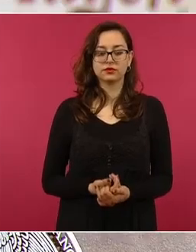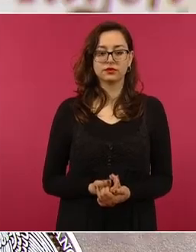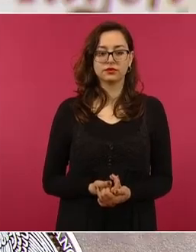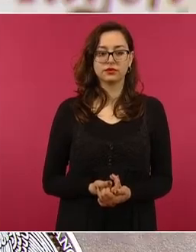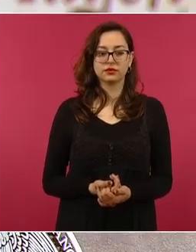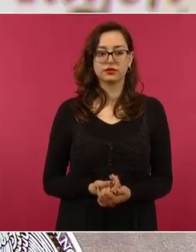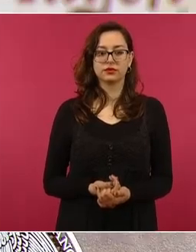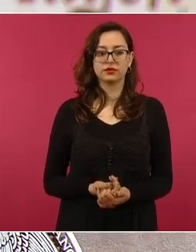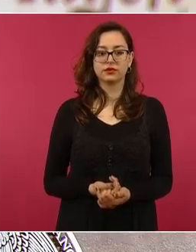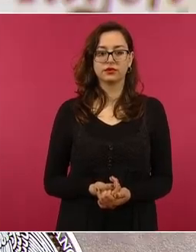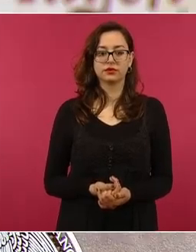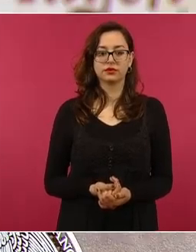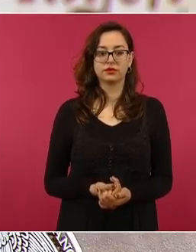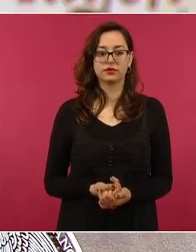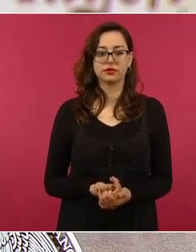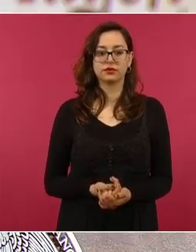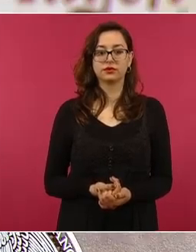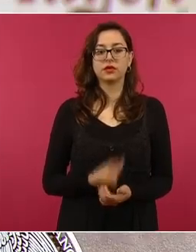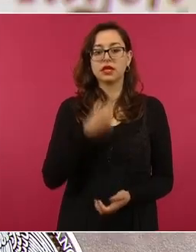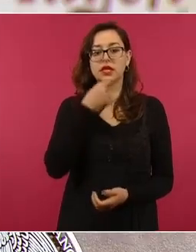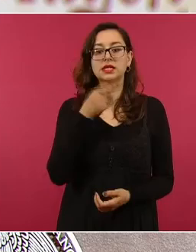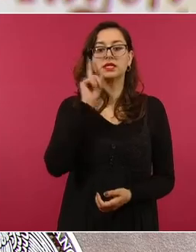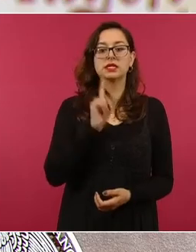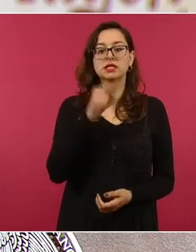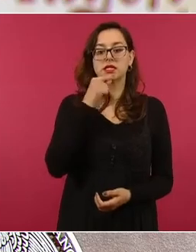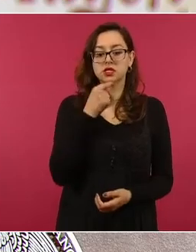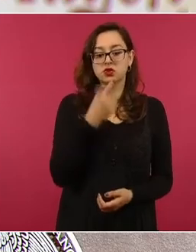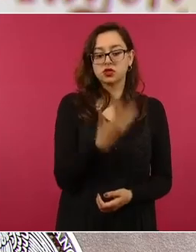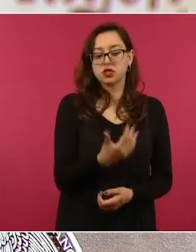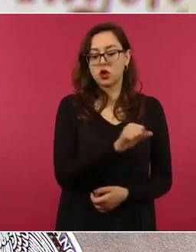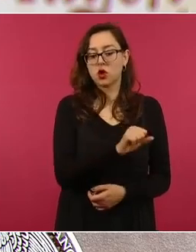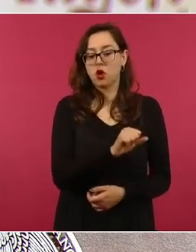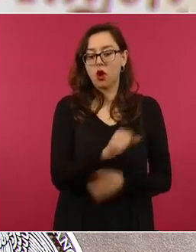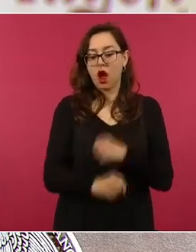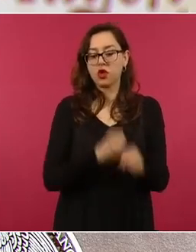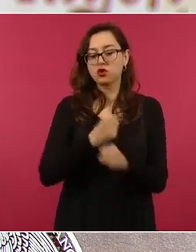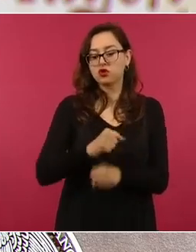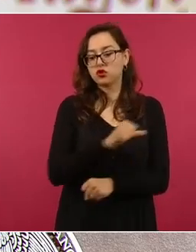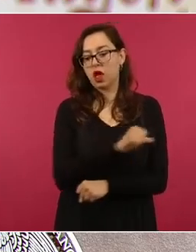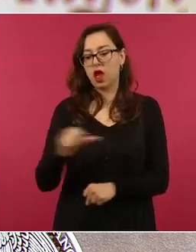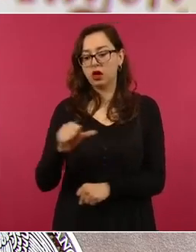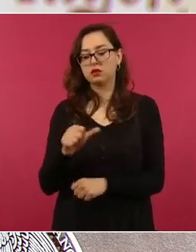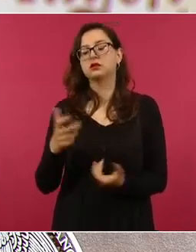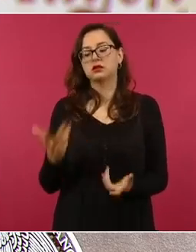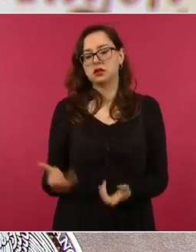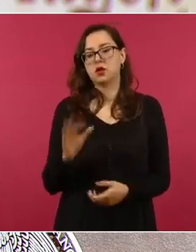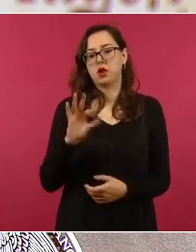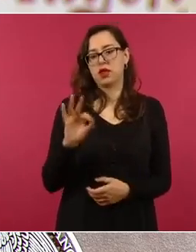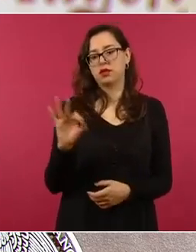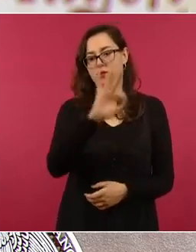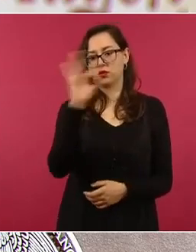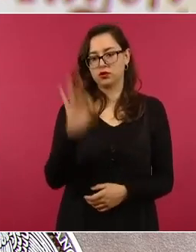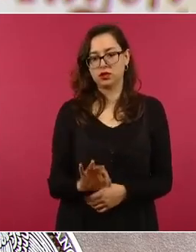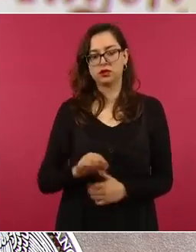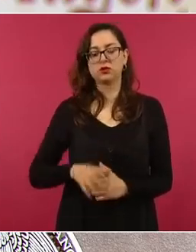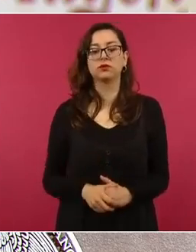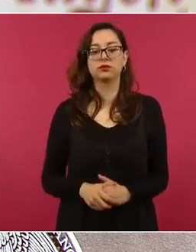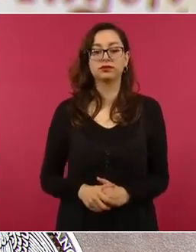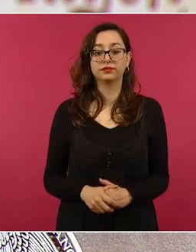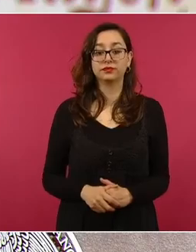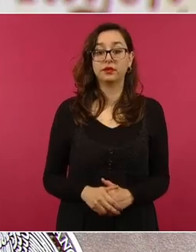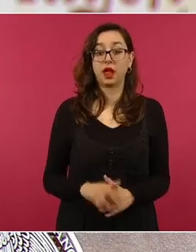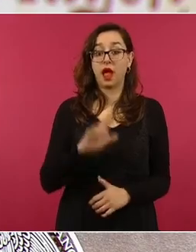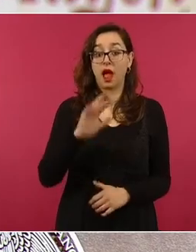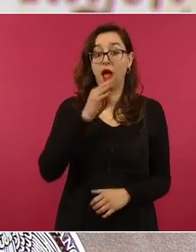50% en el caso de los niñas y niños de 5 a 11 años. Y para finalizar, recordar, iniciaremos el próximo 3